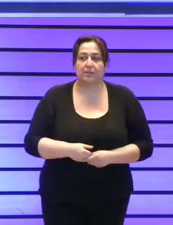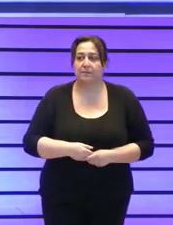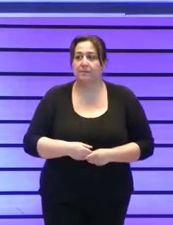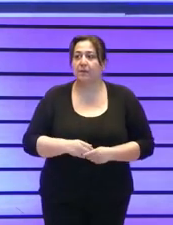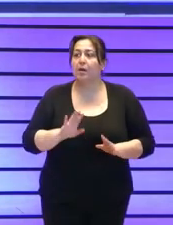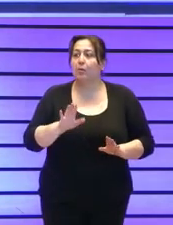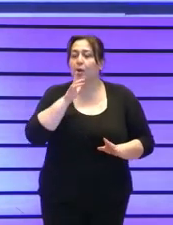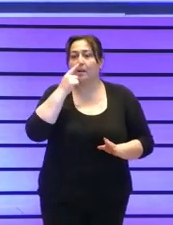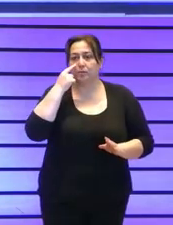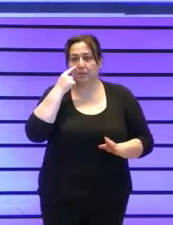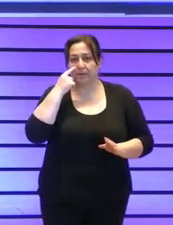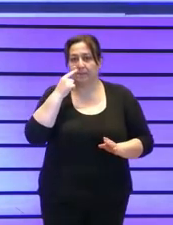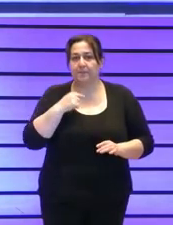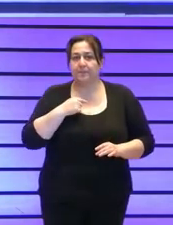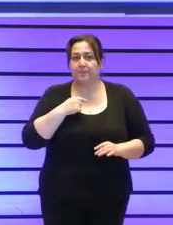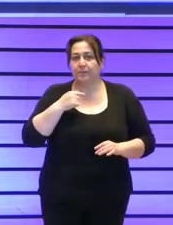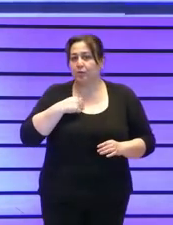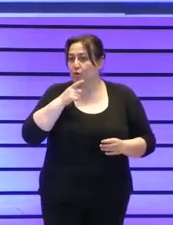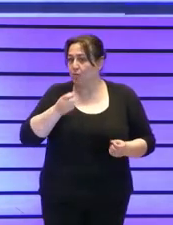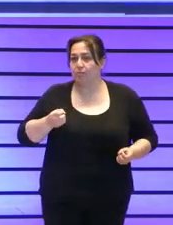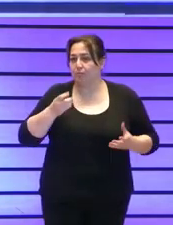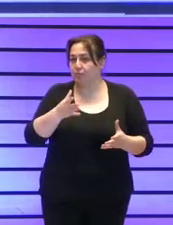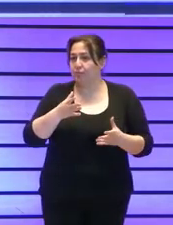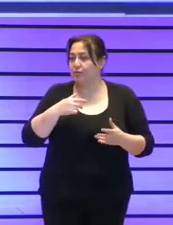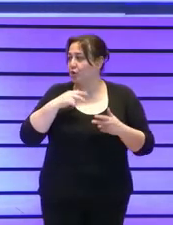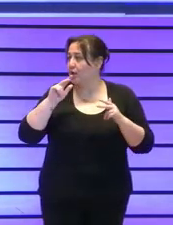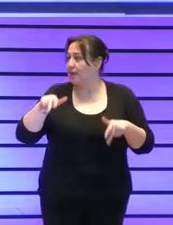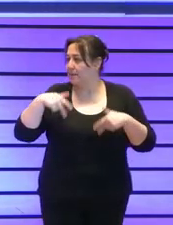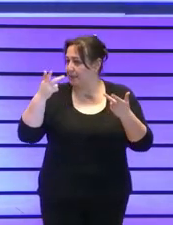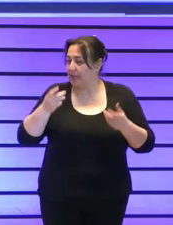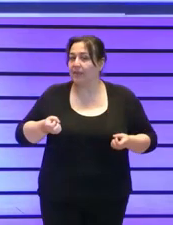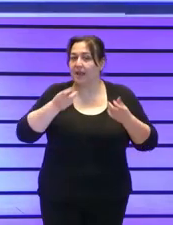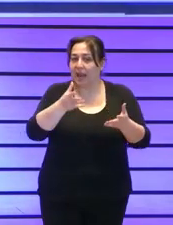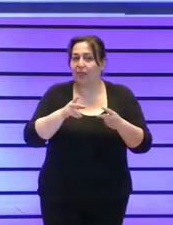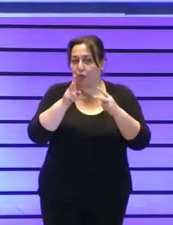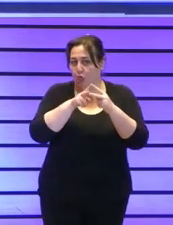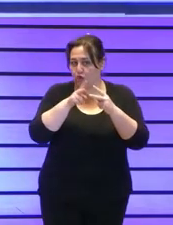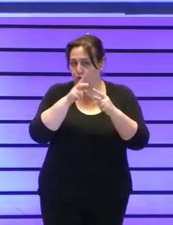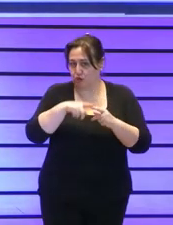Bueno, vamos a ver. Voy a lanzarme, tomo la libertad y lanzo dos en vez de uno, ¿no?